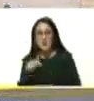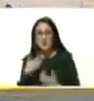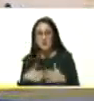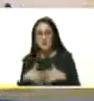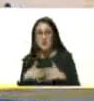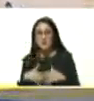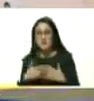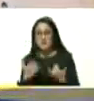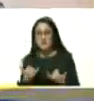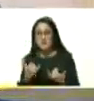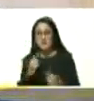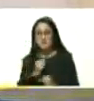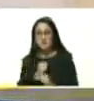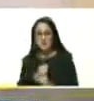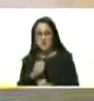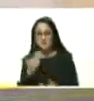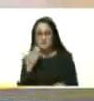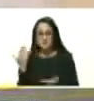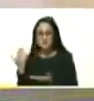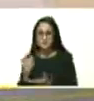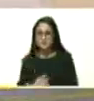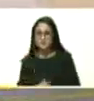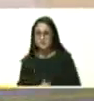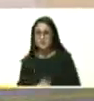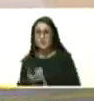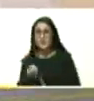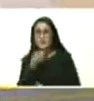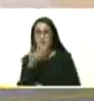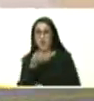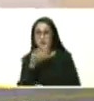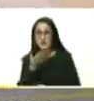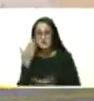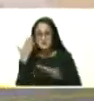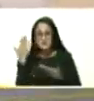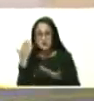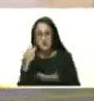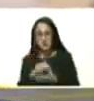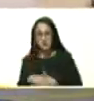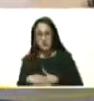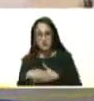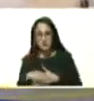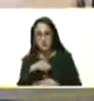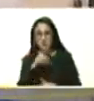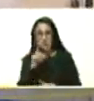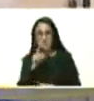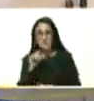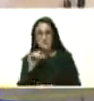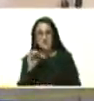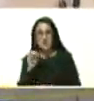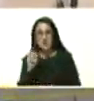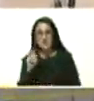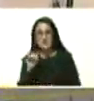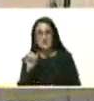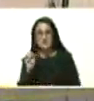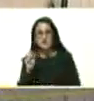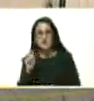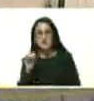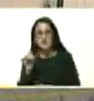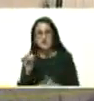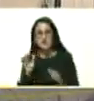fábrica aquí laboran. Adelante, Teotiste. Hola, buenas tardes. Saludo, mucho gusto. Mi nombre es Teotiste Valera. Tengo